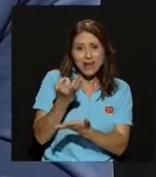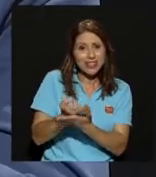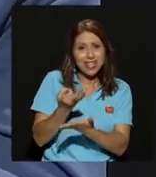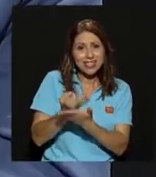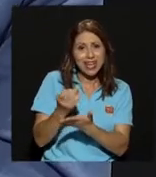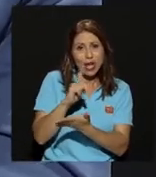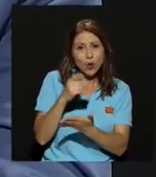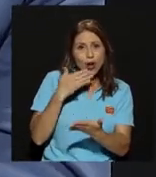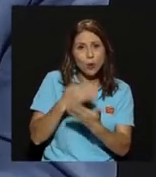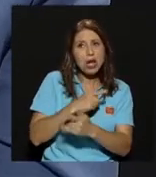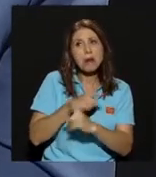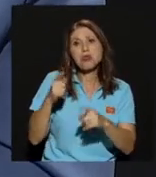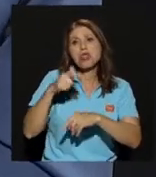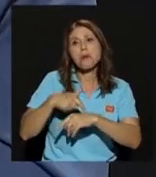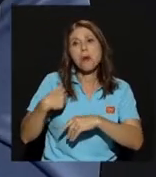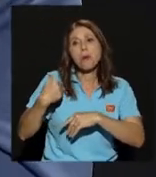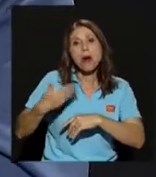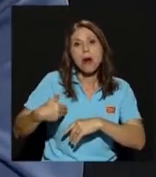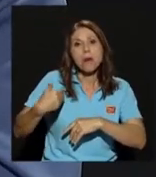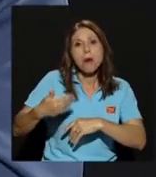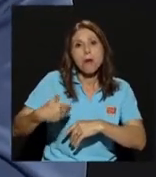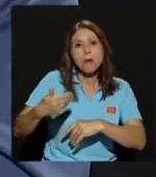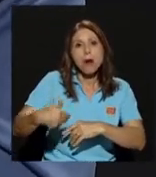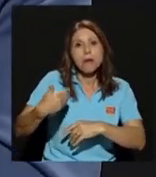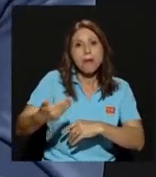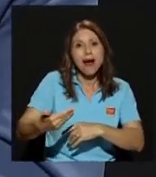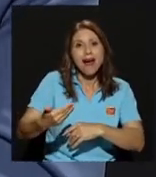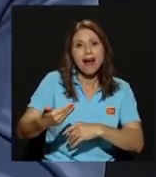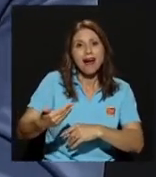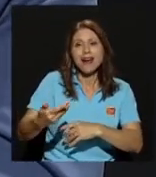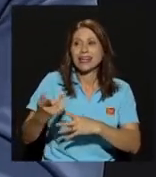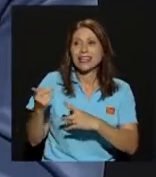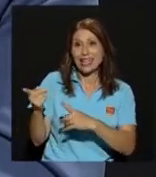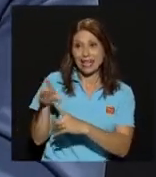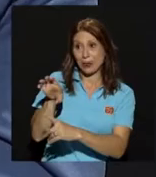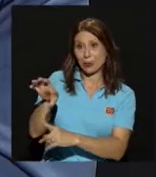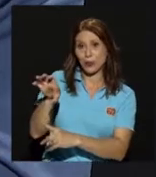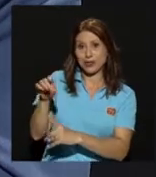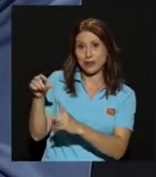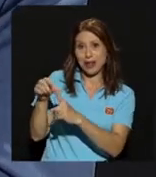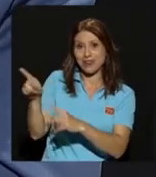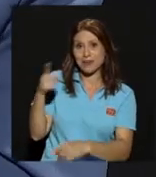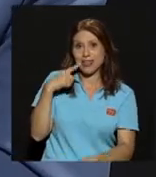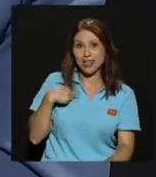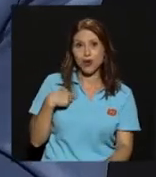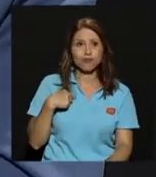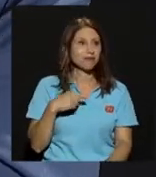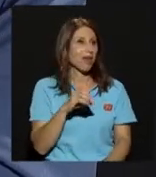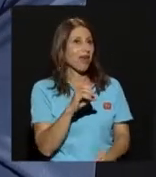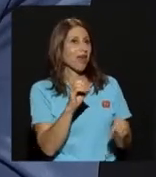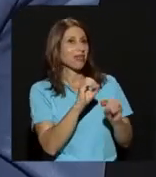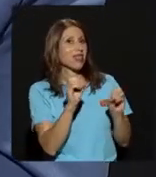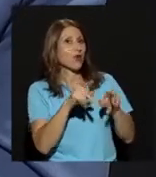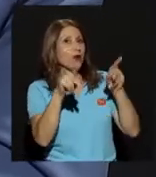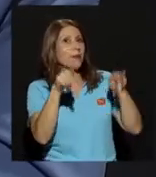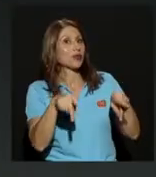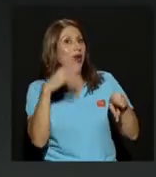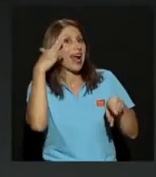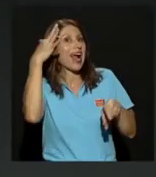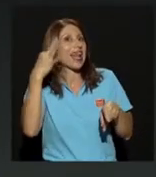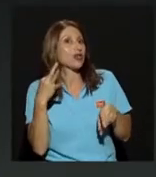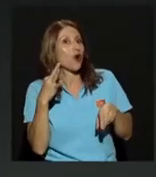buena y pasó el tiempo y pasó el tiempo y en sus palabras él me dijo nadie nunca creyó que el coco iba a llegar